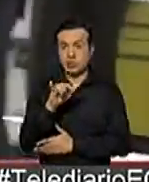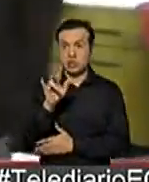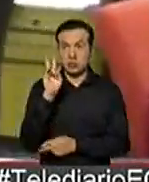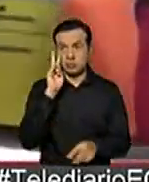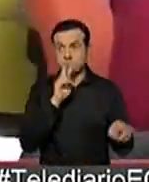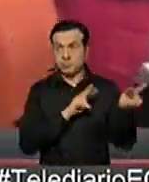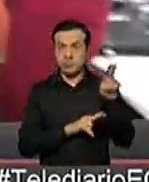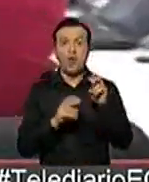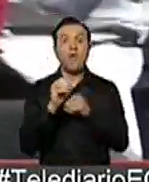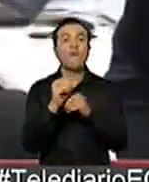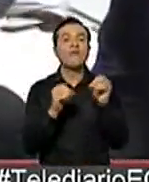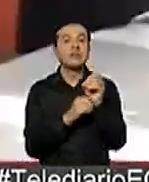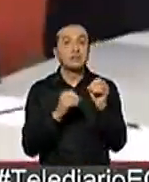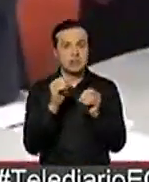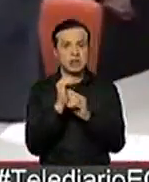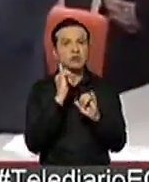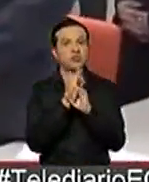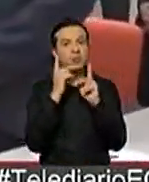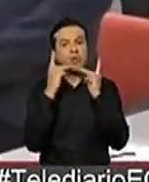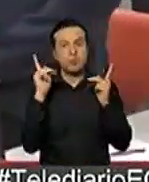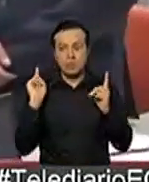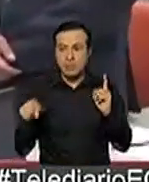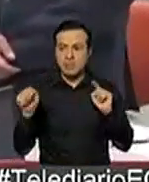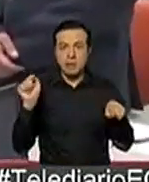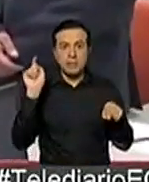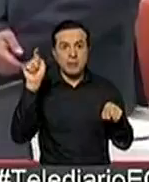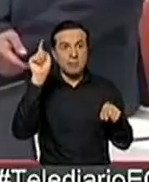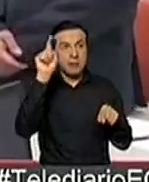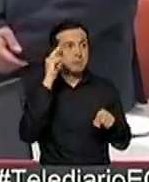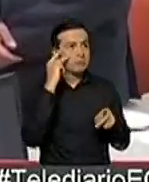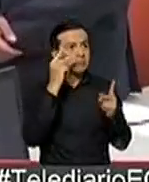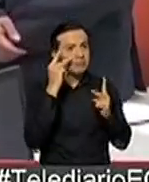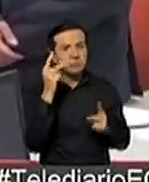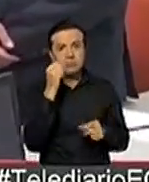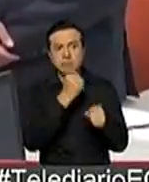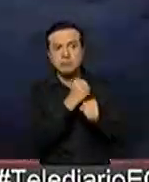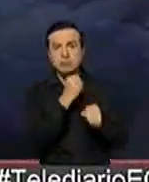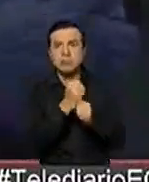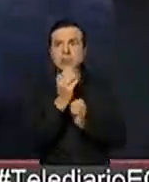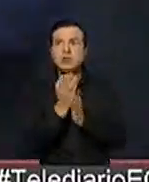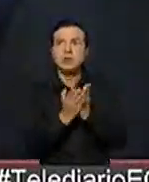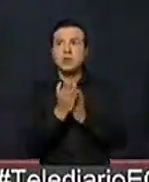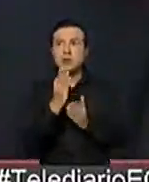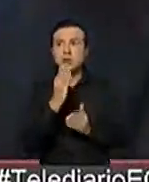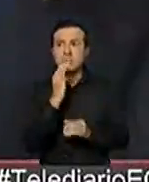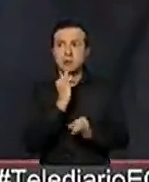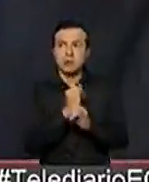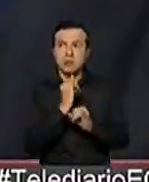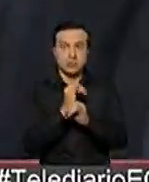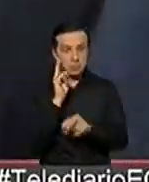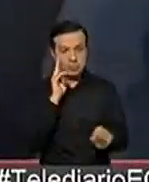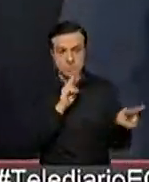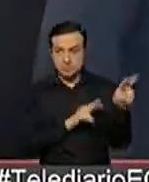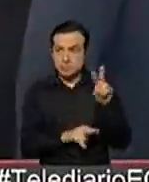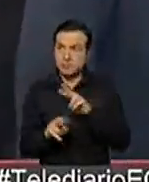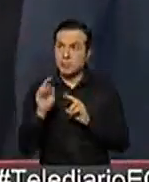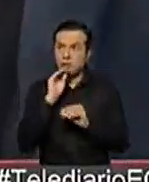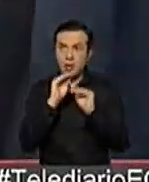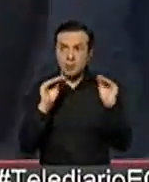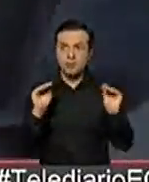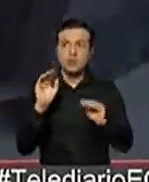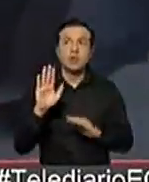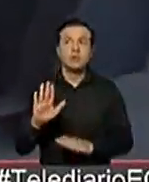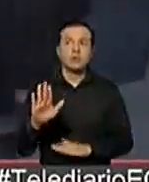en diferentes entidades públicas, el propósito es constatar las condiciones en que trabajan los servidores de la entidad de control. Resaltó el compromiso